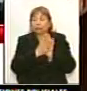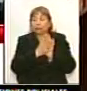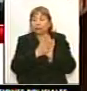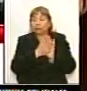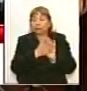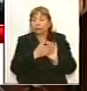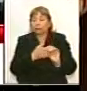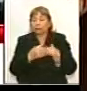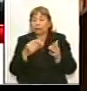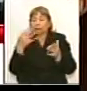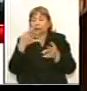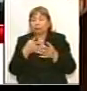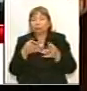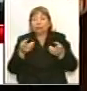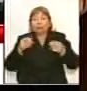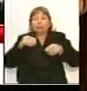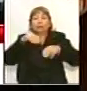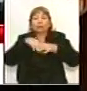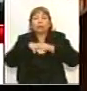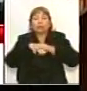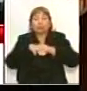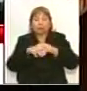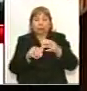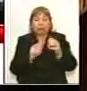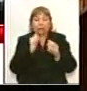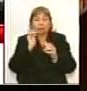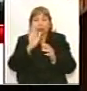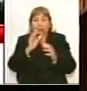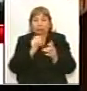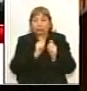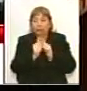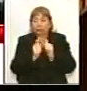la intervención es en el ámbito de la competencia.